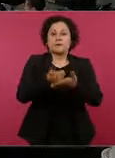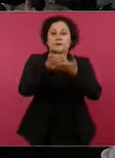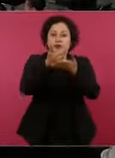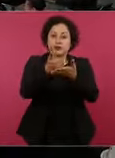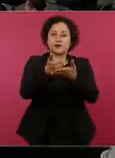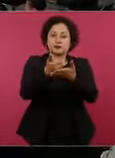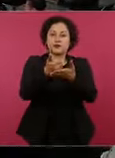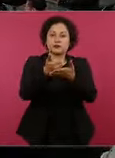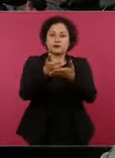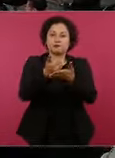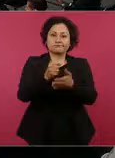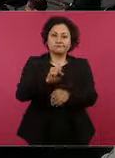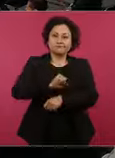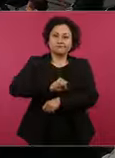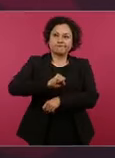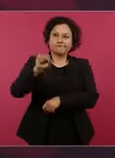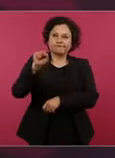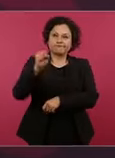No